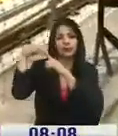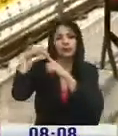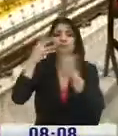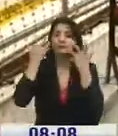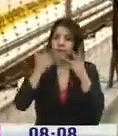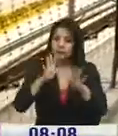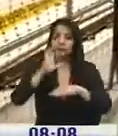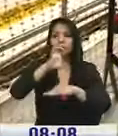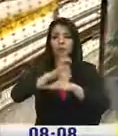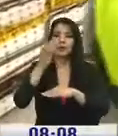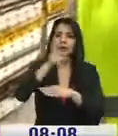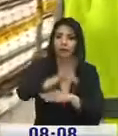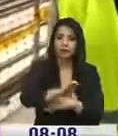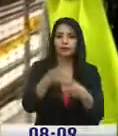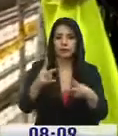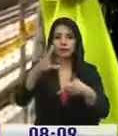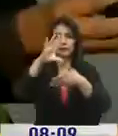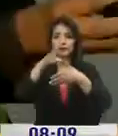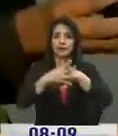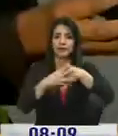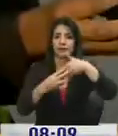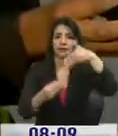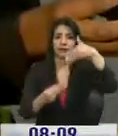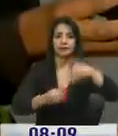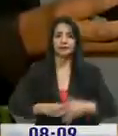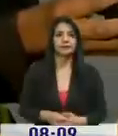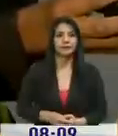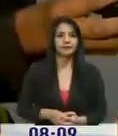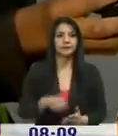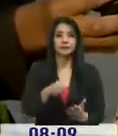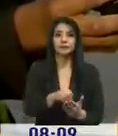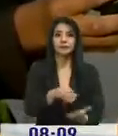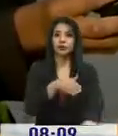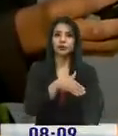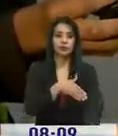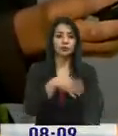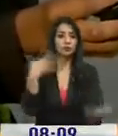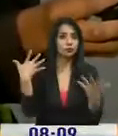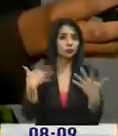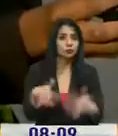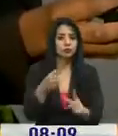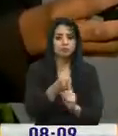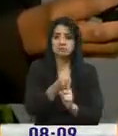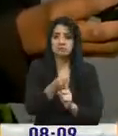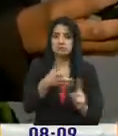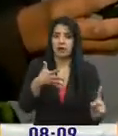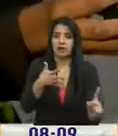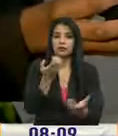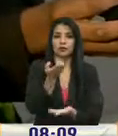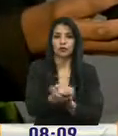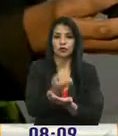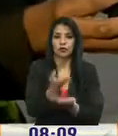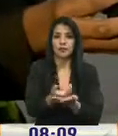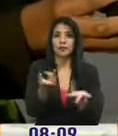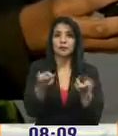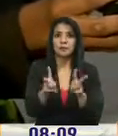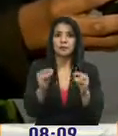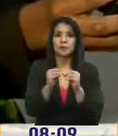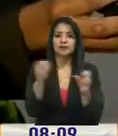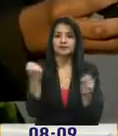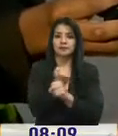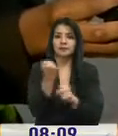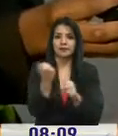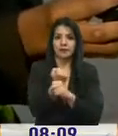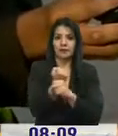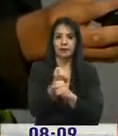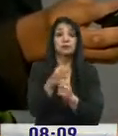a Ecuador y América Latina. Es un proyecto con un claro impacto económico y en términos de creación de empleo, y es también